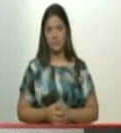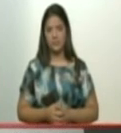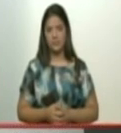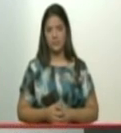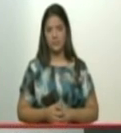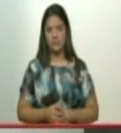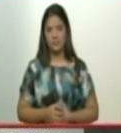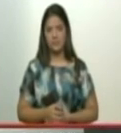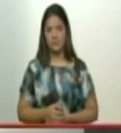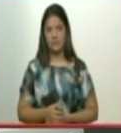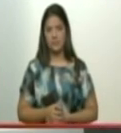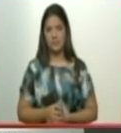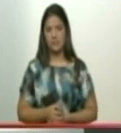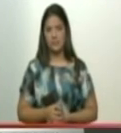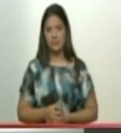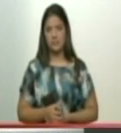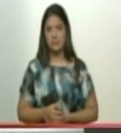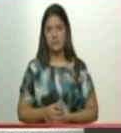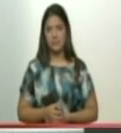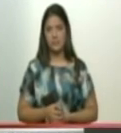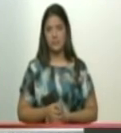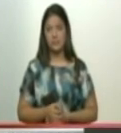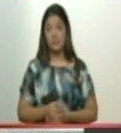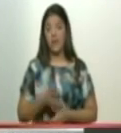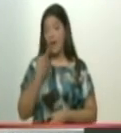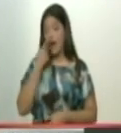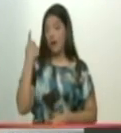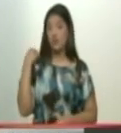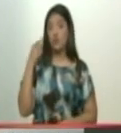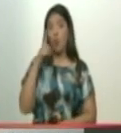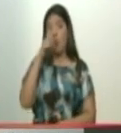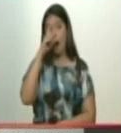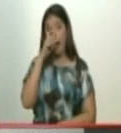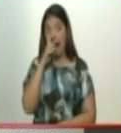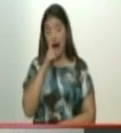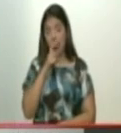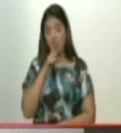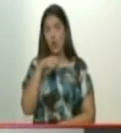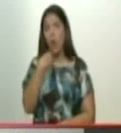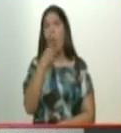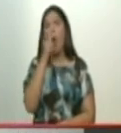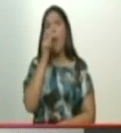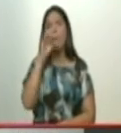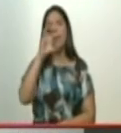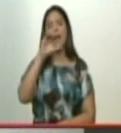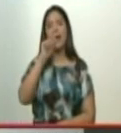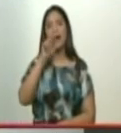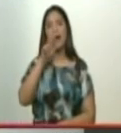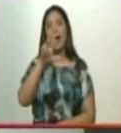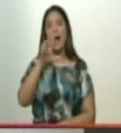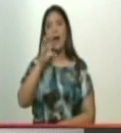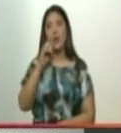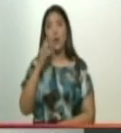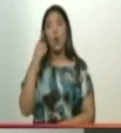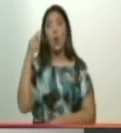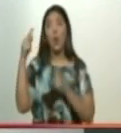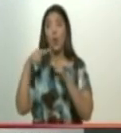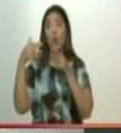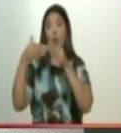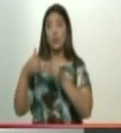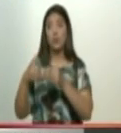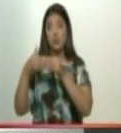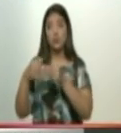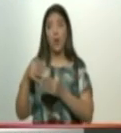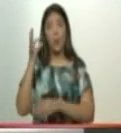González. Aproximadamente hace un año, Carlos Eduardo Trejo Mosquera conoció a esta ciudadana